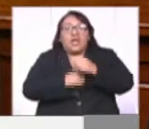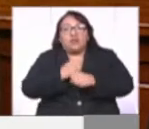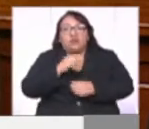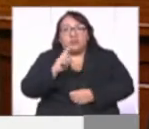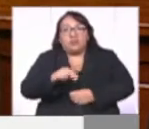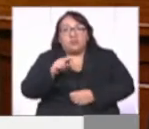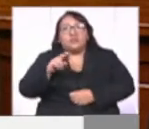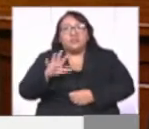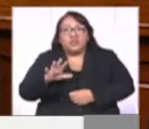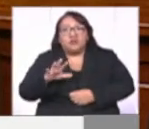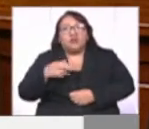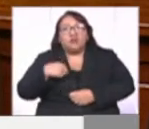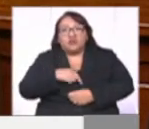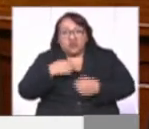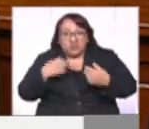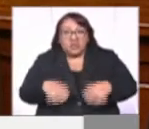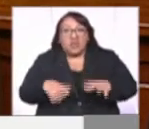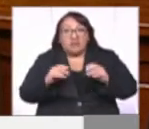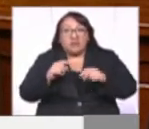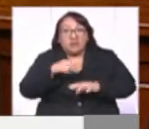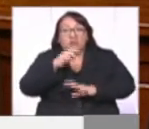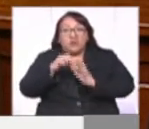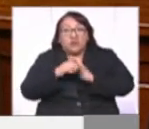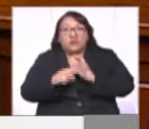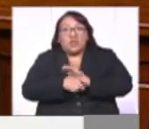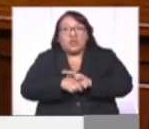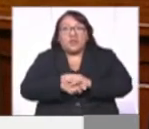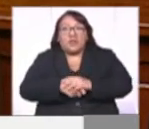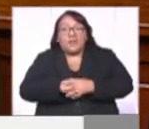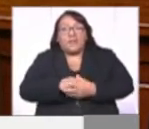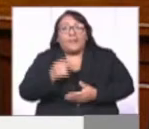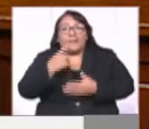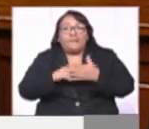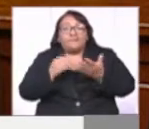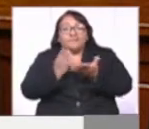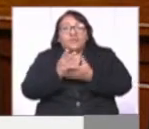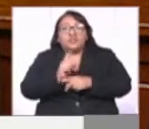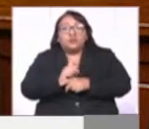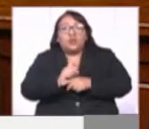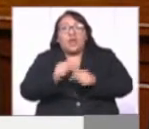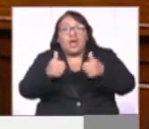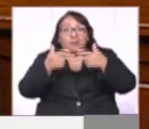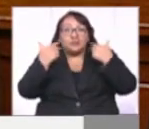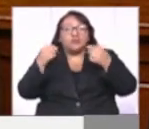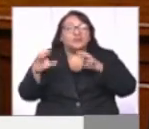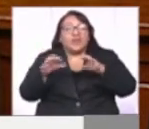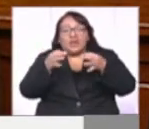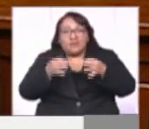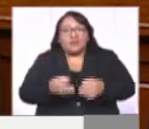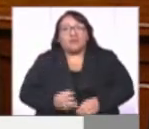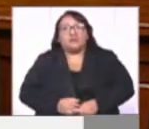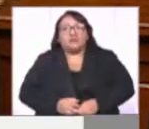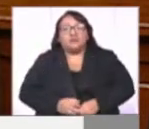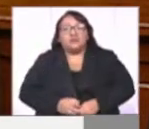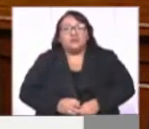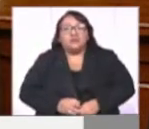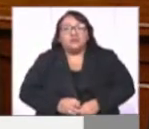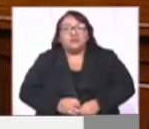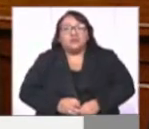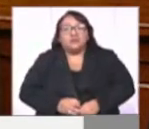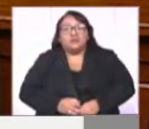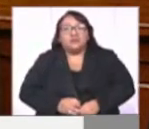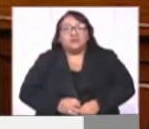2025. Nosotros hemos presentado este proyecto de ley para que la escuela en Amazonas se haga realidad, colegas congresistas. Recordemos